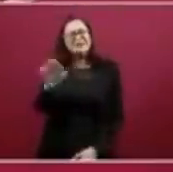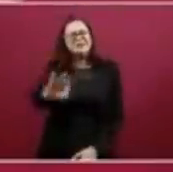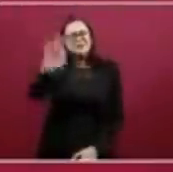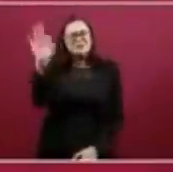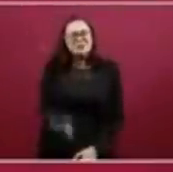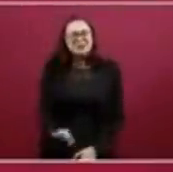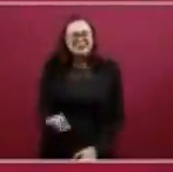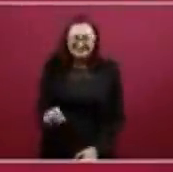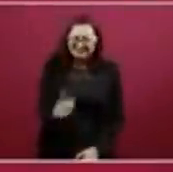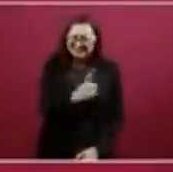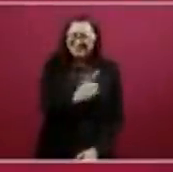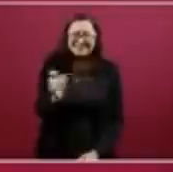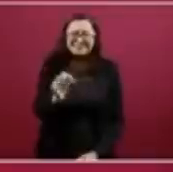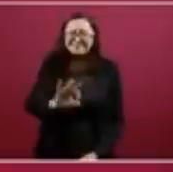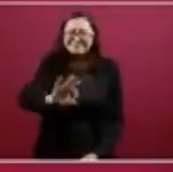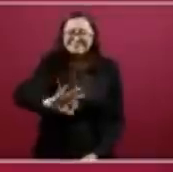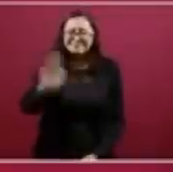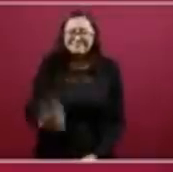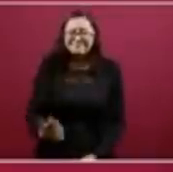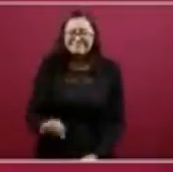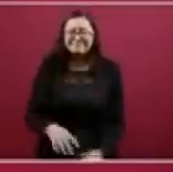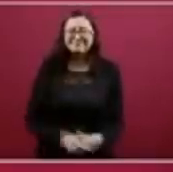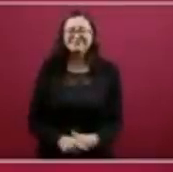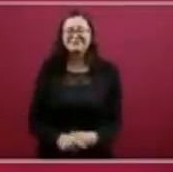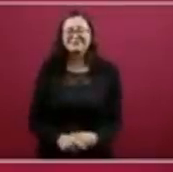Al 100.